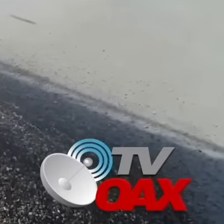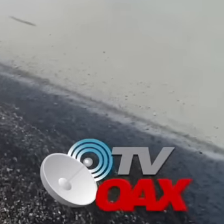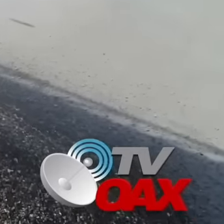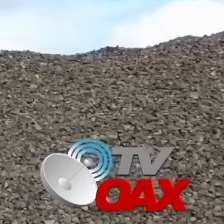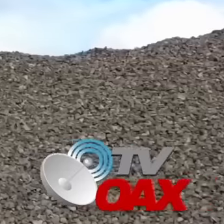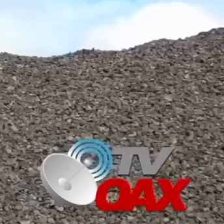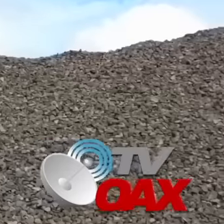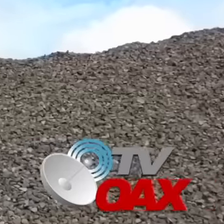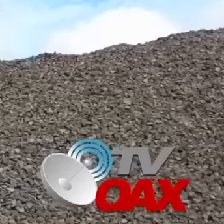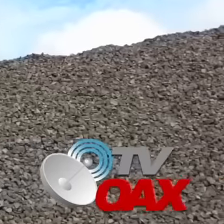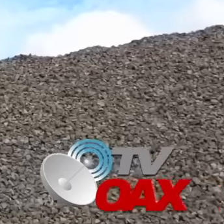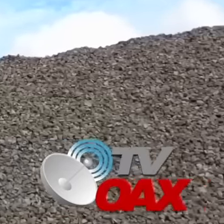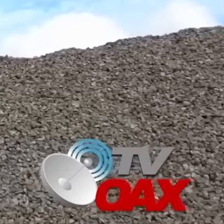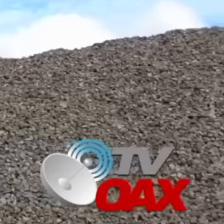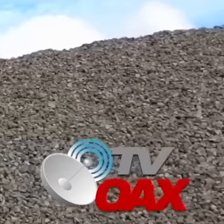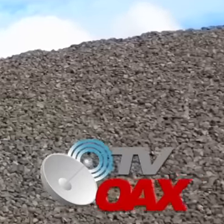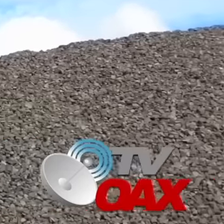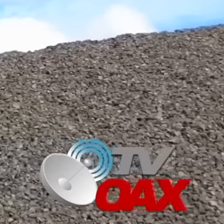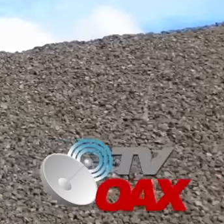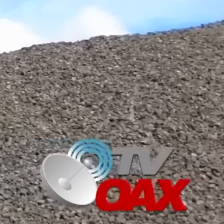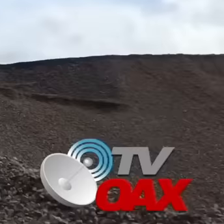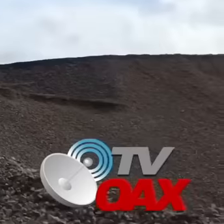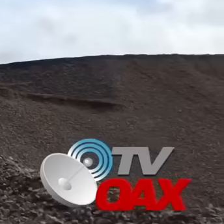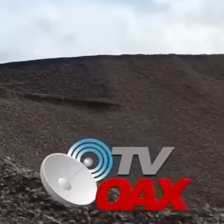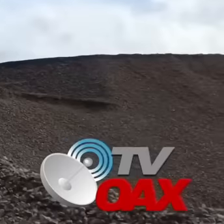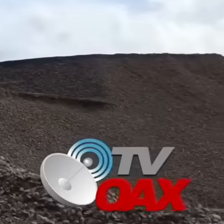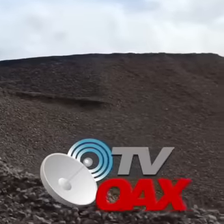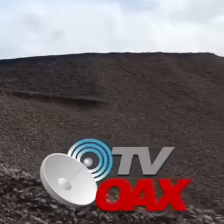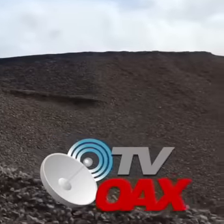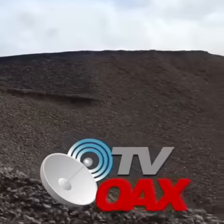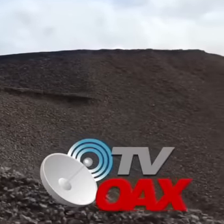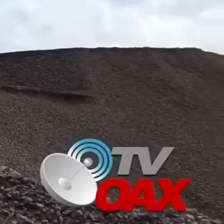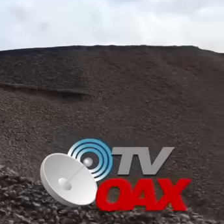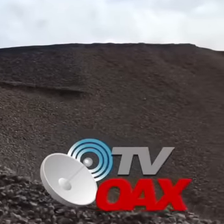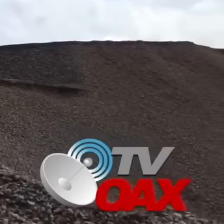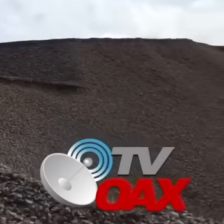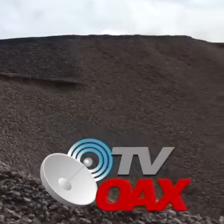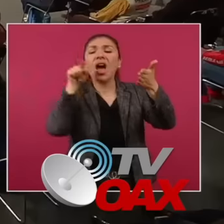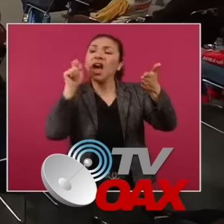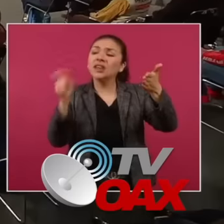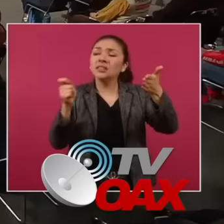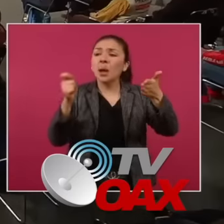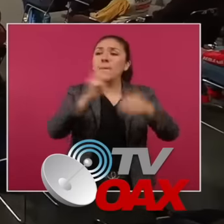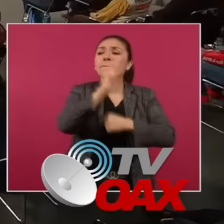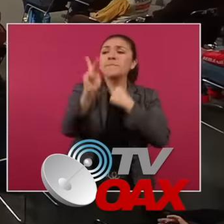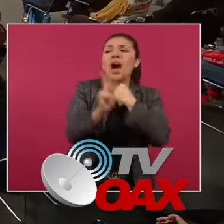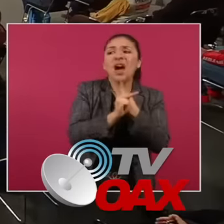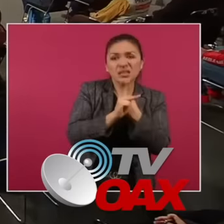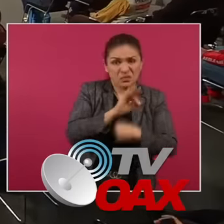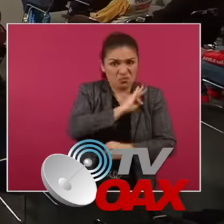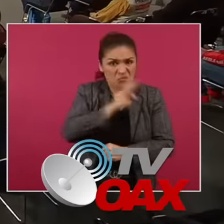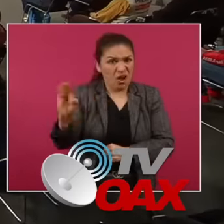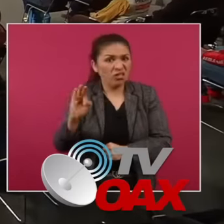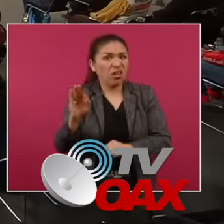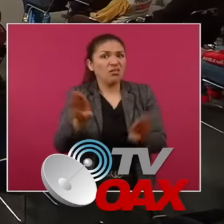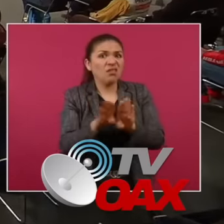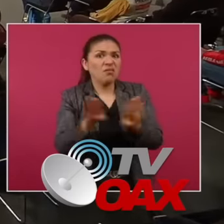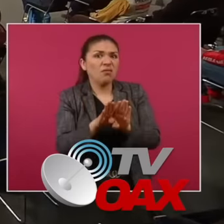y ya hablábamos que está hasta en una lista de supuestos países terroristas